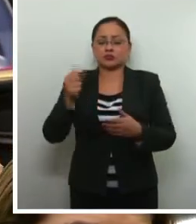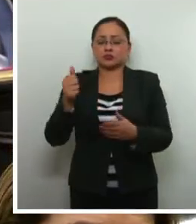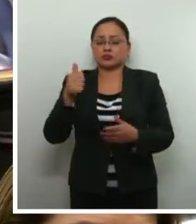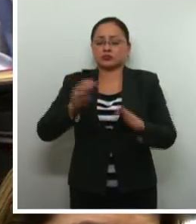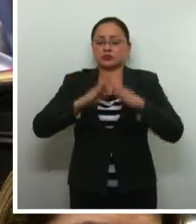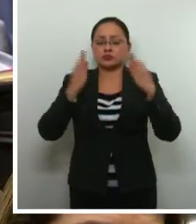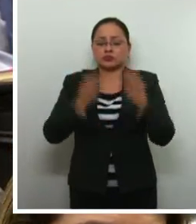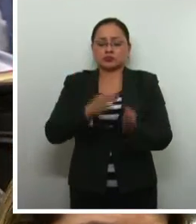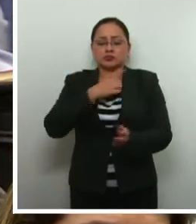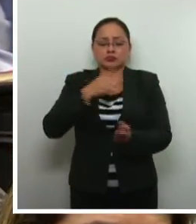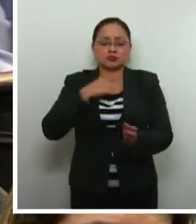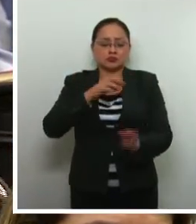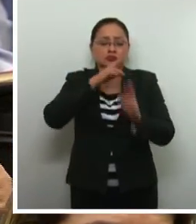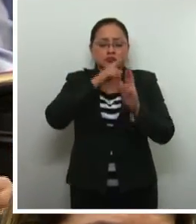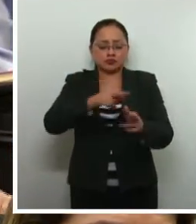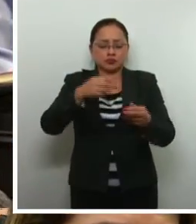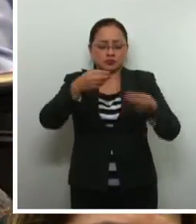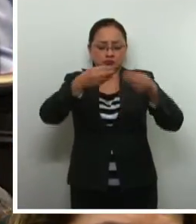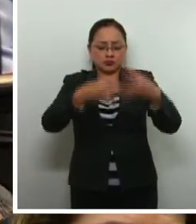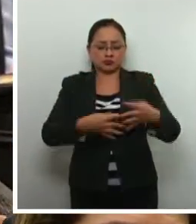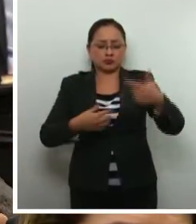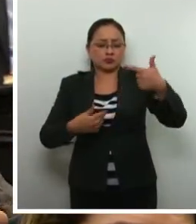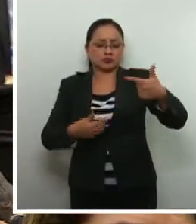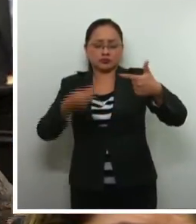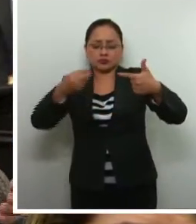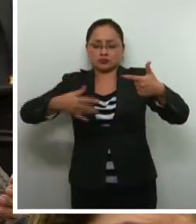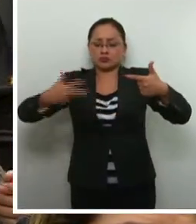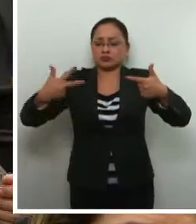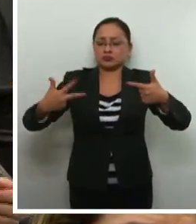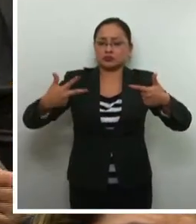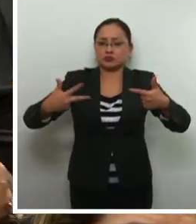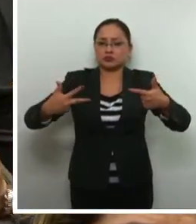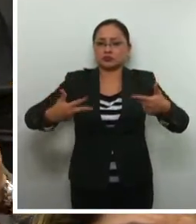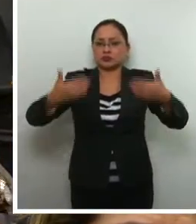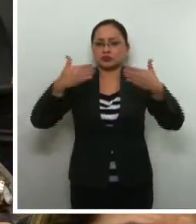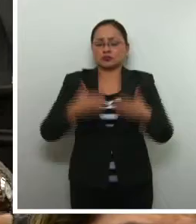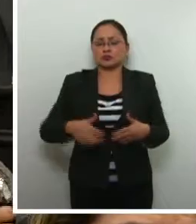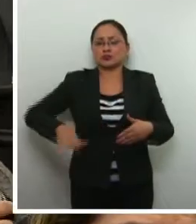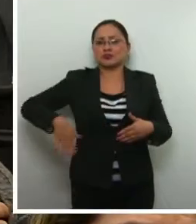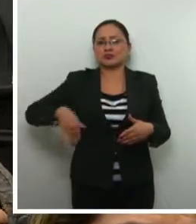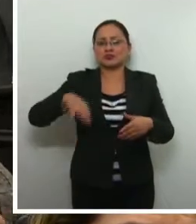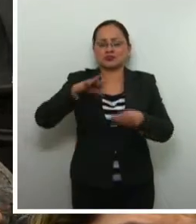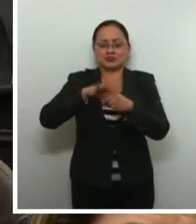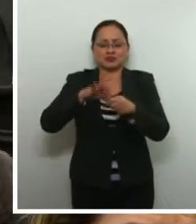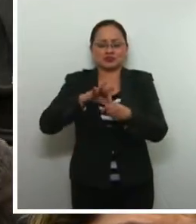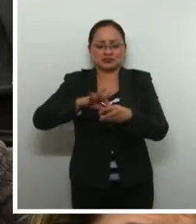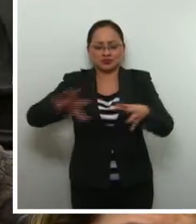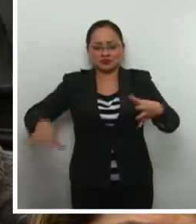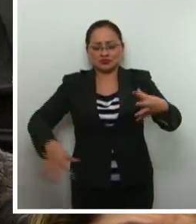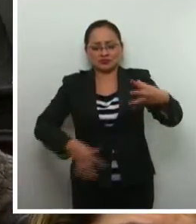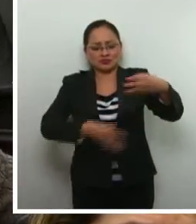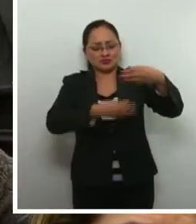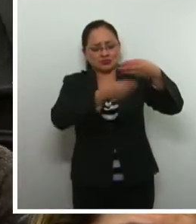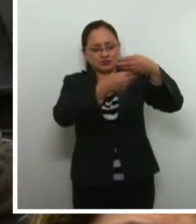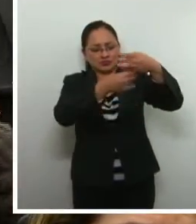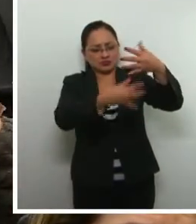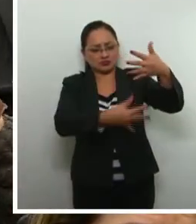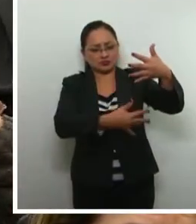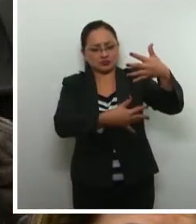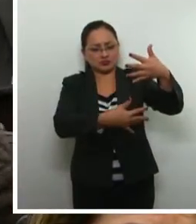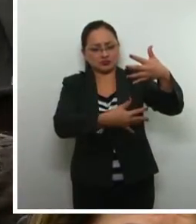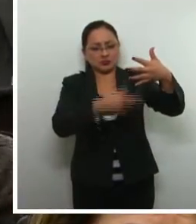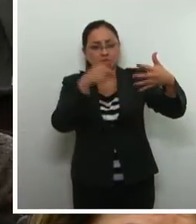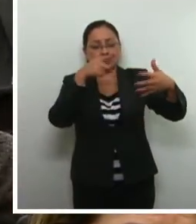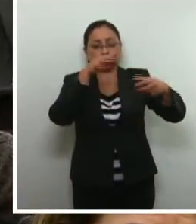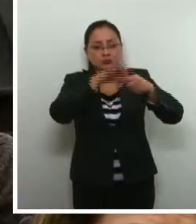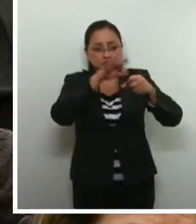usted, el punto G, numeral 8, de lo que acabamos de votar en la megareserva, se votó y